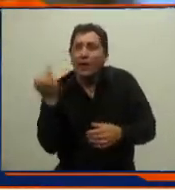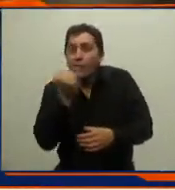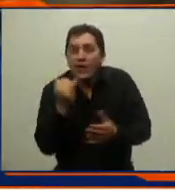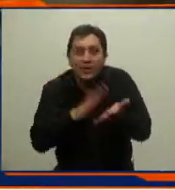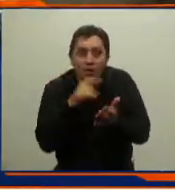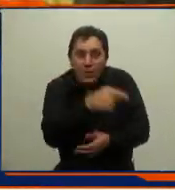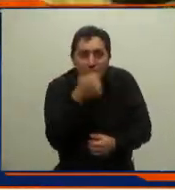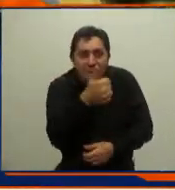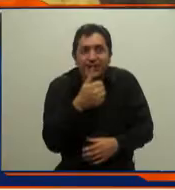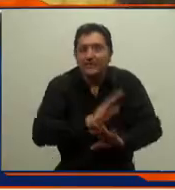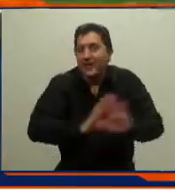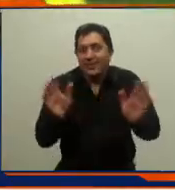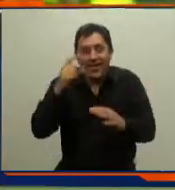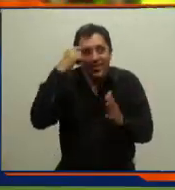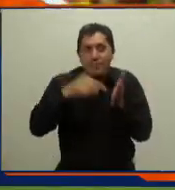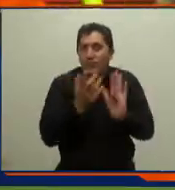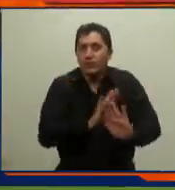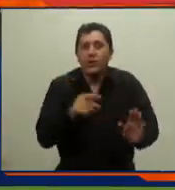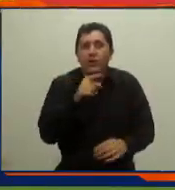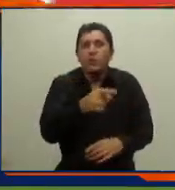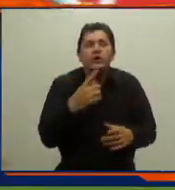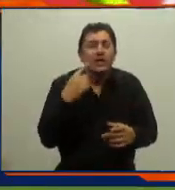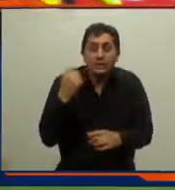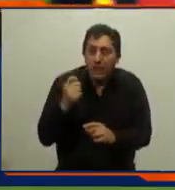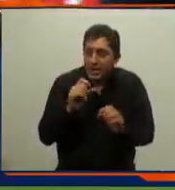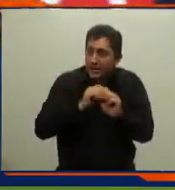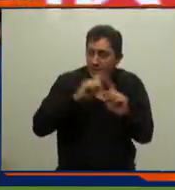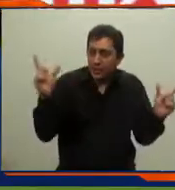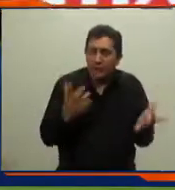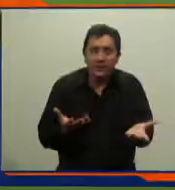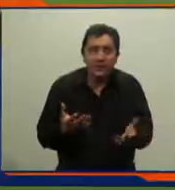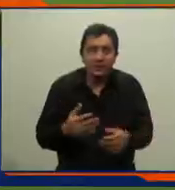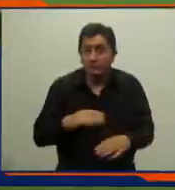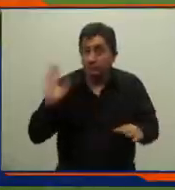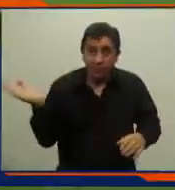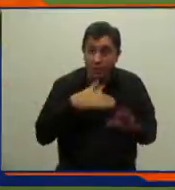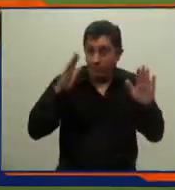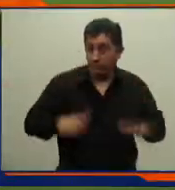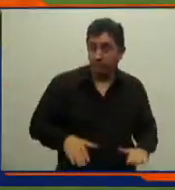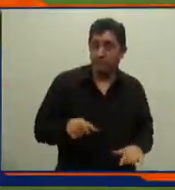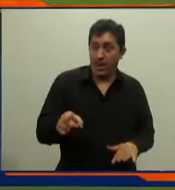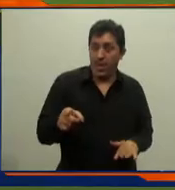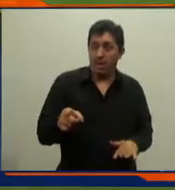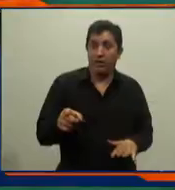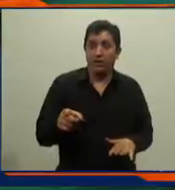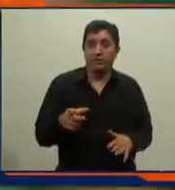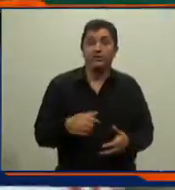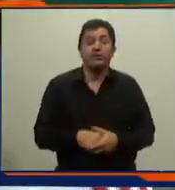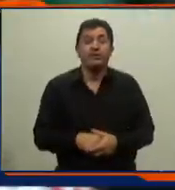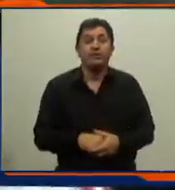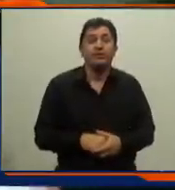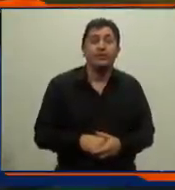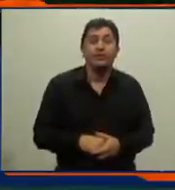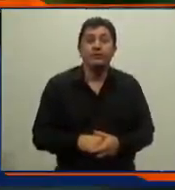10, pero quiero escuchar tu palabra. Digo, decías lo de España, una sorpresa tremenda. Sí, nos sorprendió a todos. Me parecía